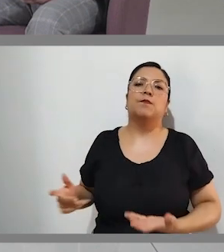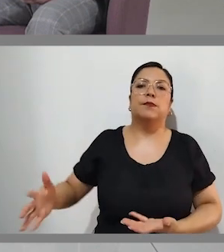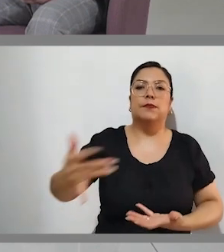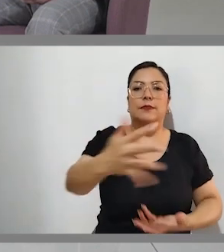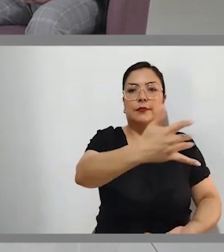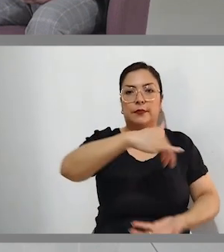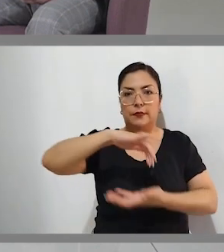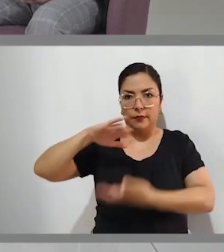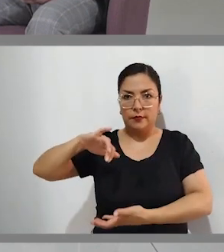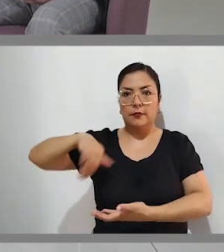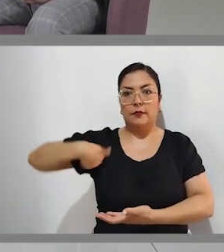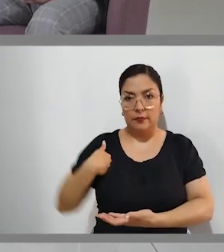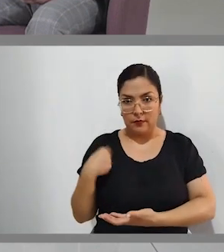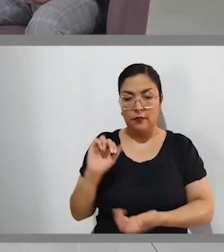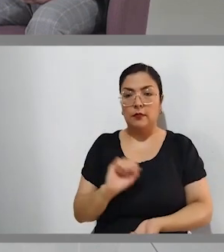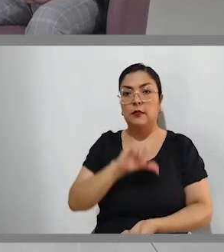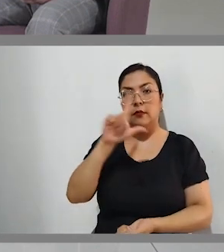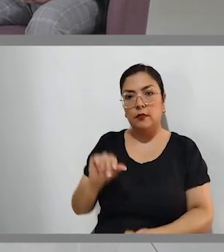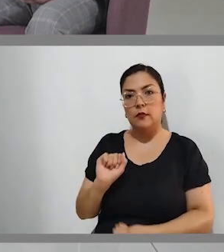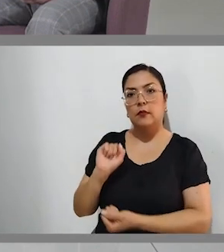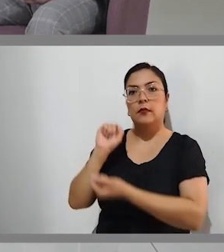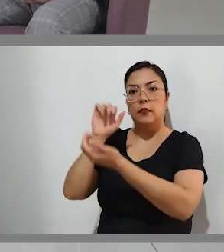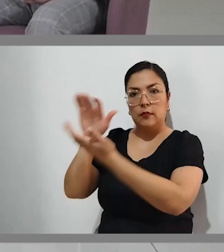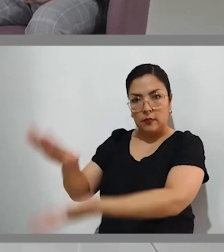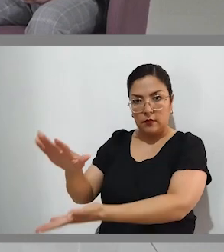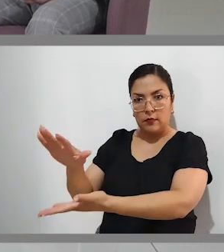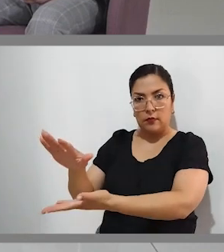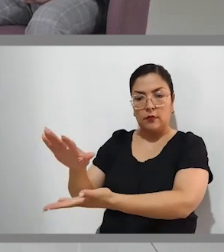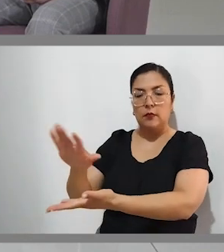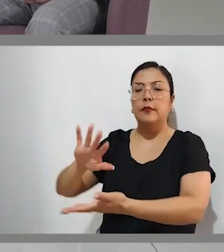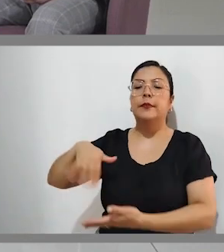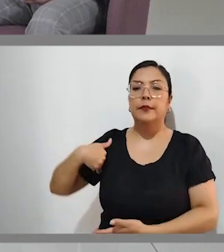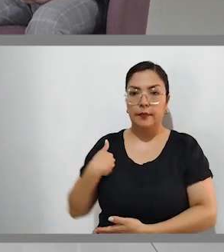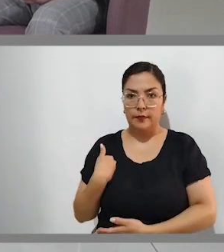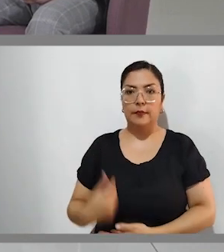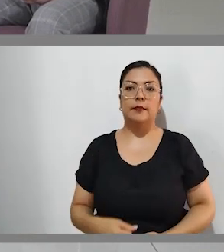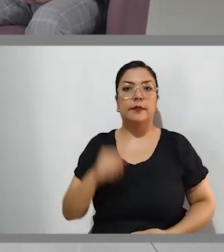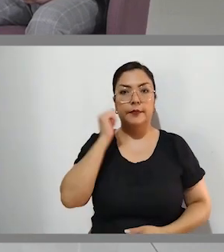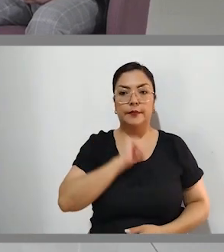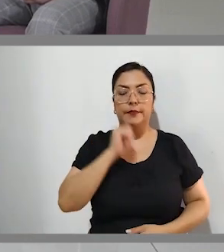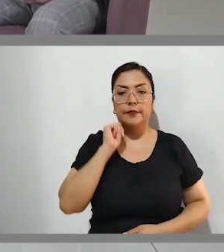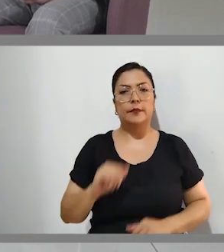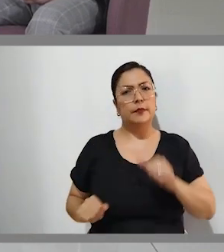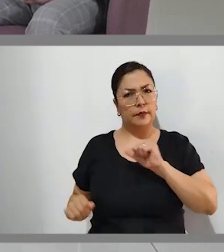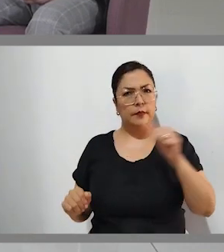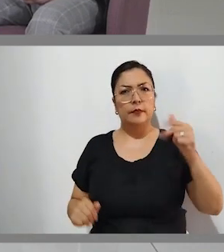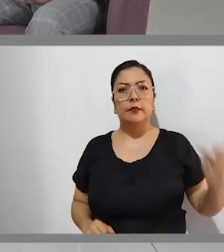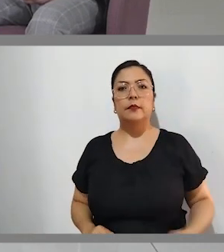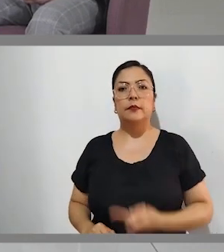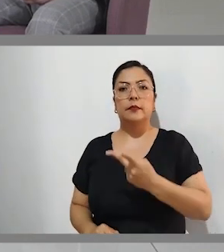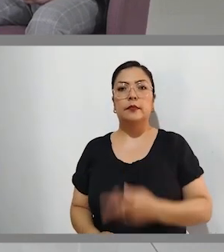comités municipales electorales y posteriormente, ya pasado el cómputo, a nuestra bodega central. Y eso me lleva a